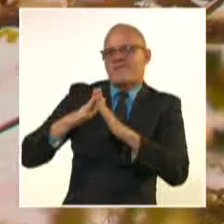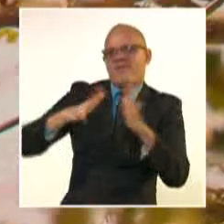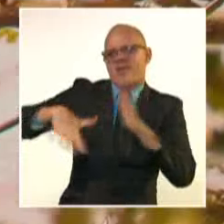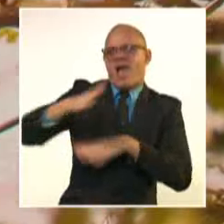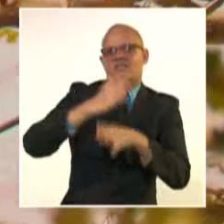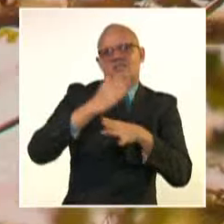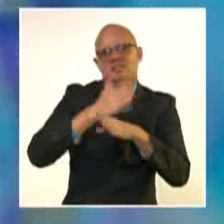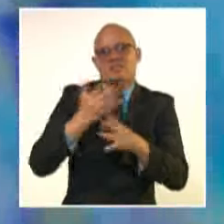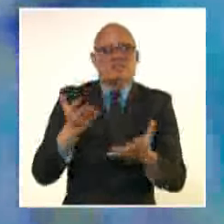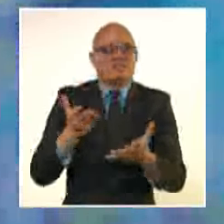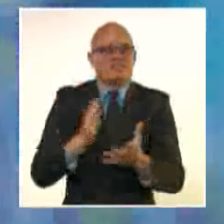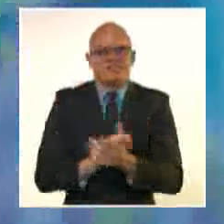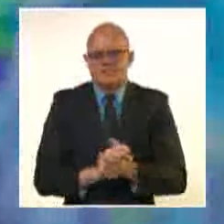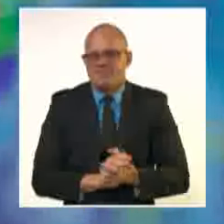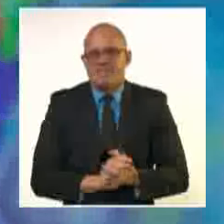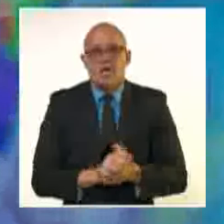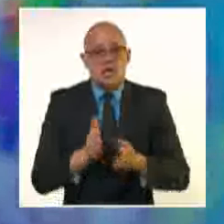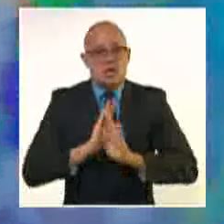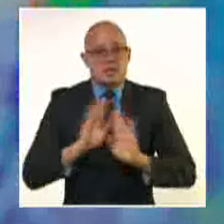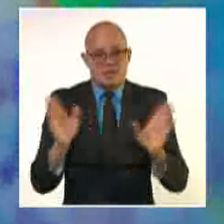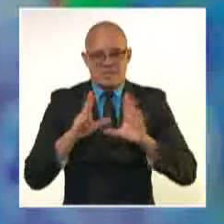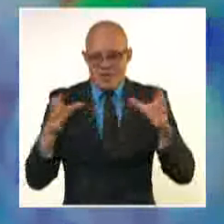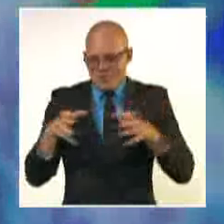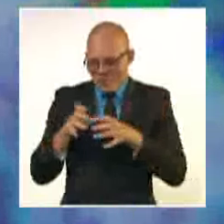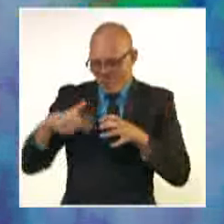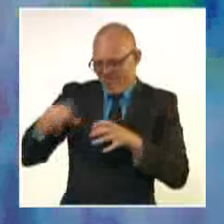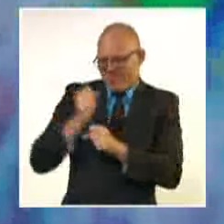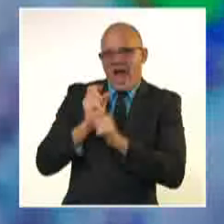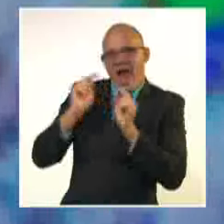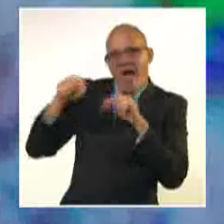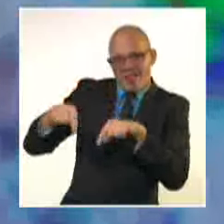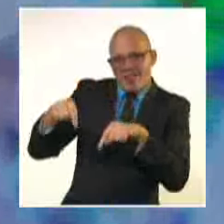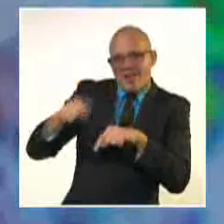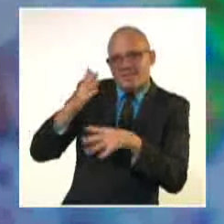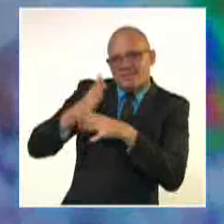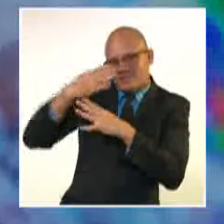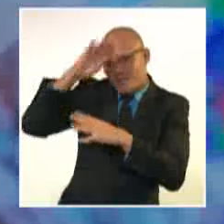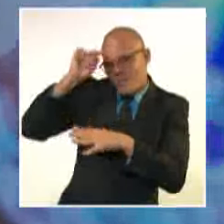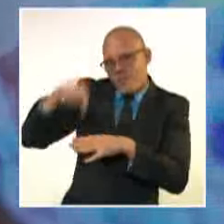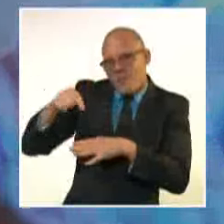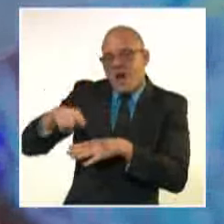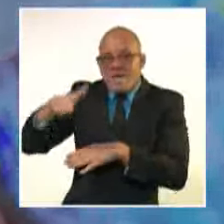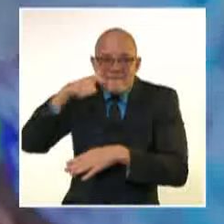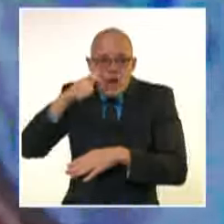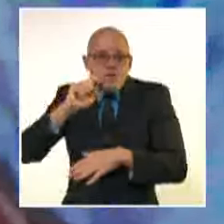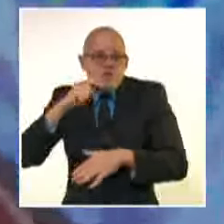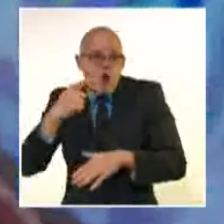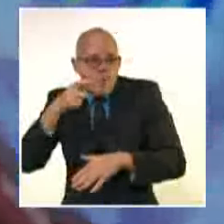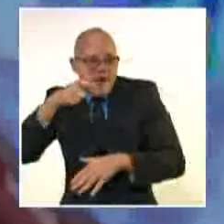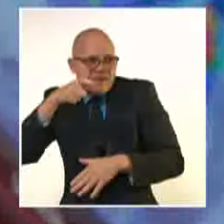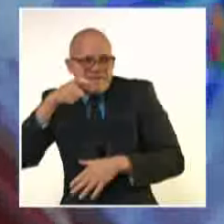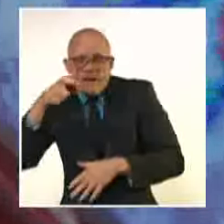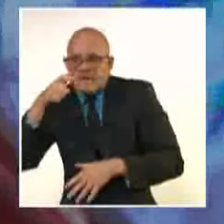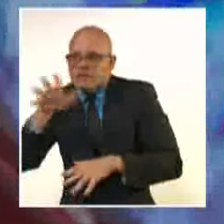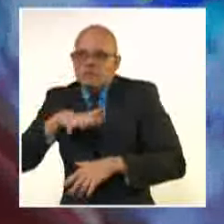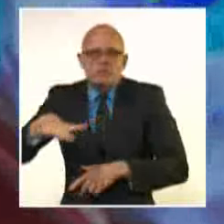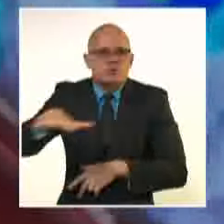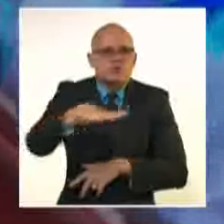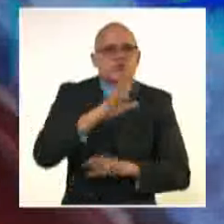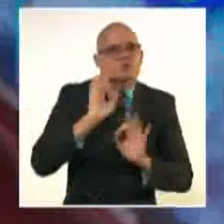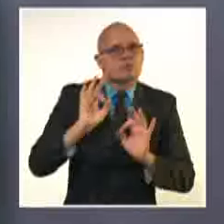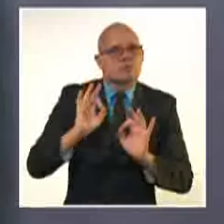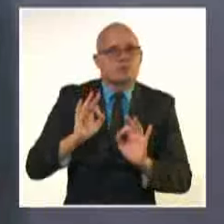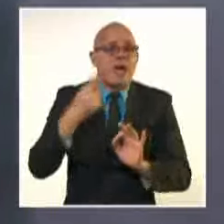Cuba. De manera sincronizada, un equipo del Centro Meteorológico de Santiago de Cuba vigila y contrasta cada dato que llega de sus